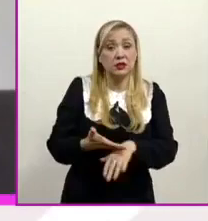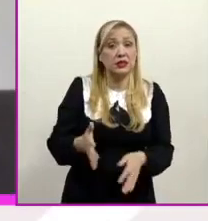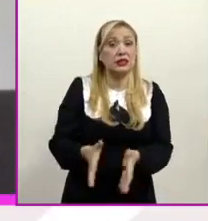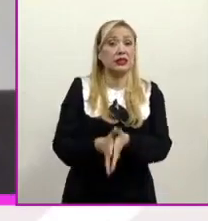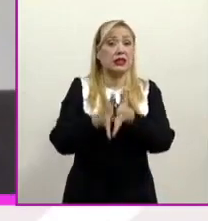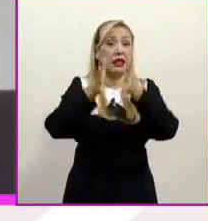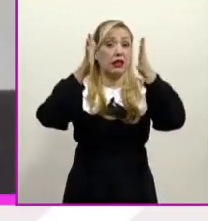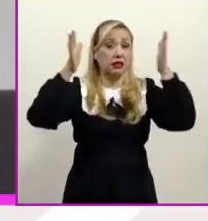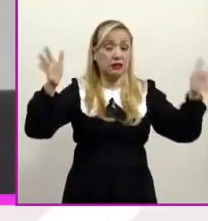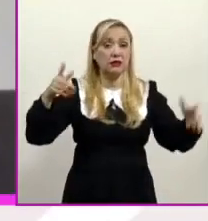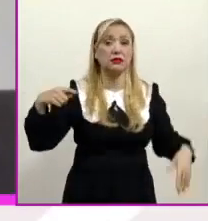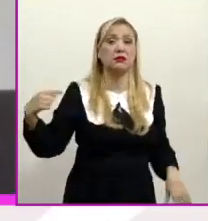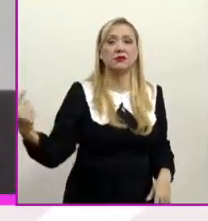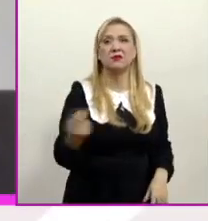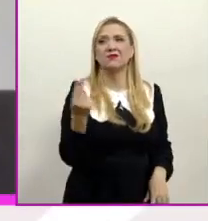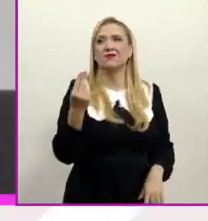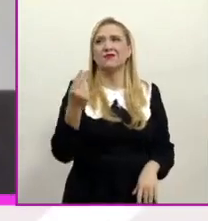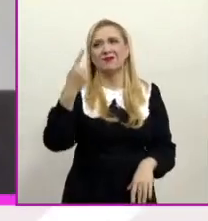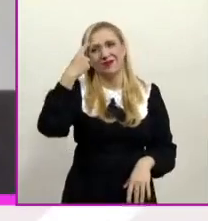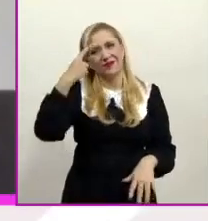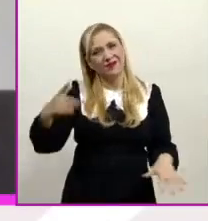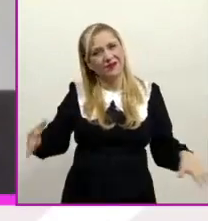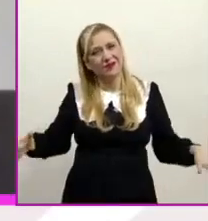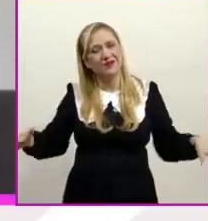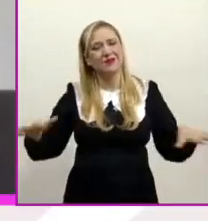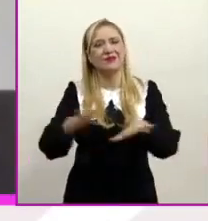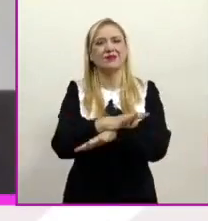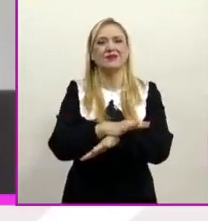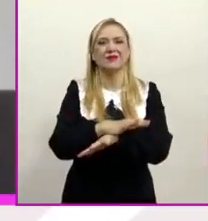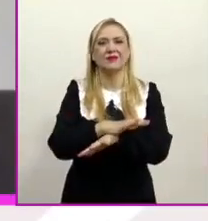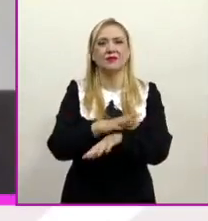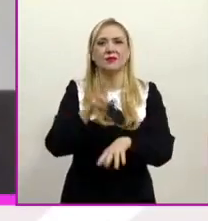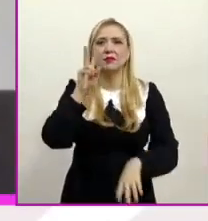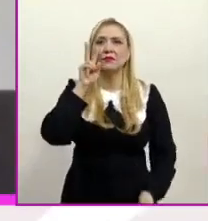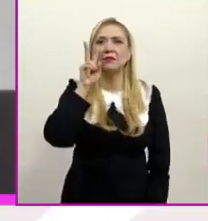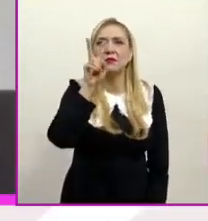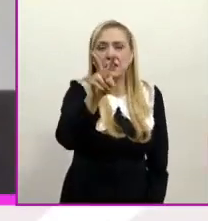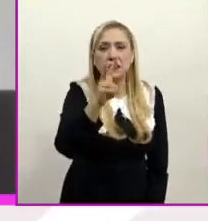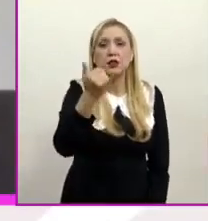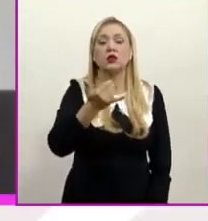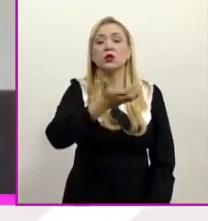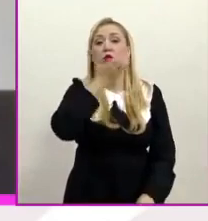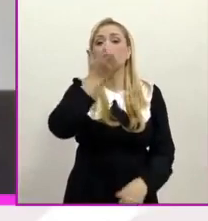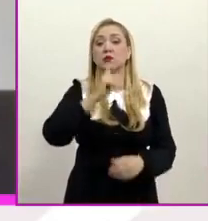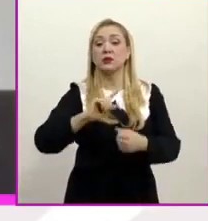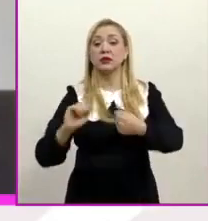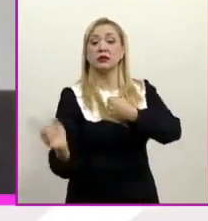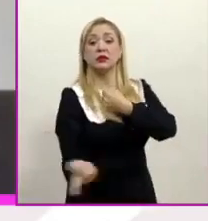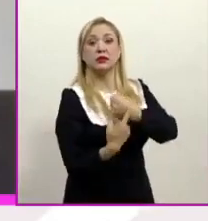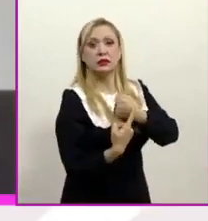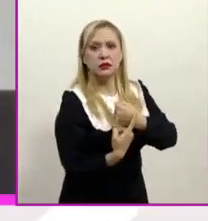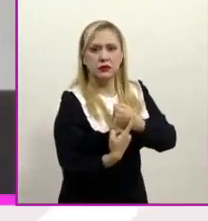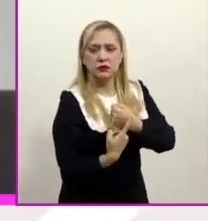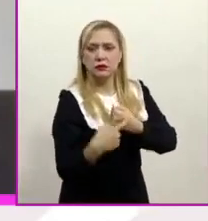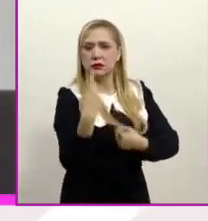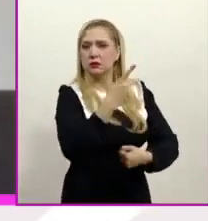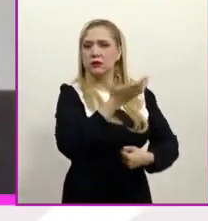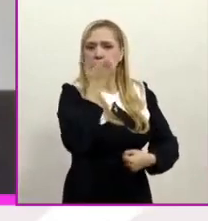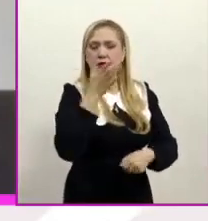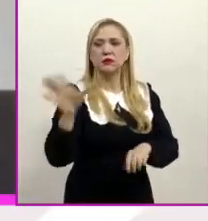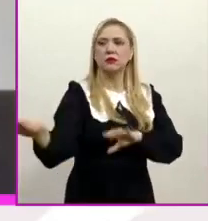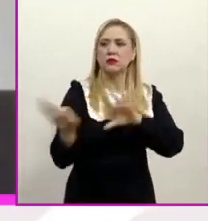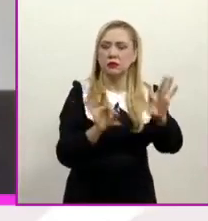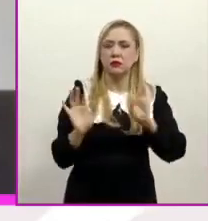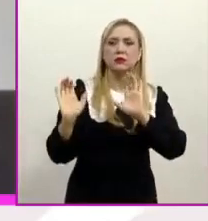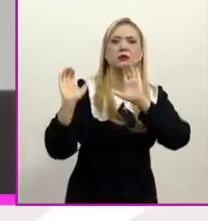que tenemos para cambiar no solamente lo que se ve, sino también las prácticas detrás de lo que no se ve. Las prácticas que tenemos con